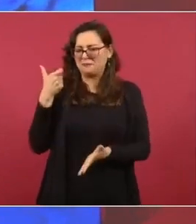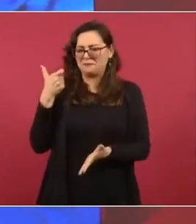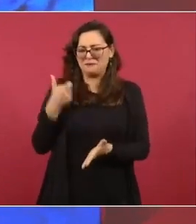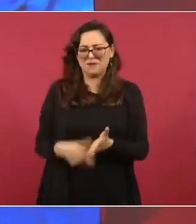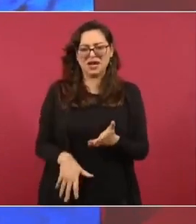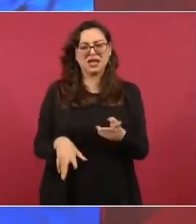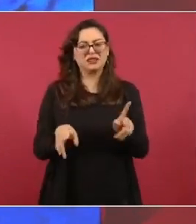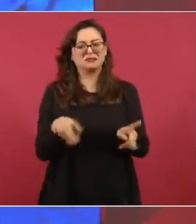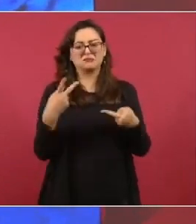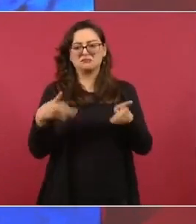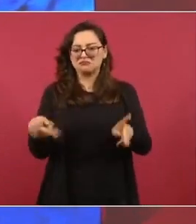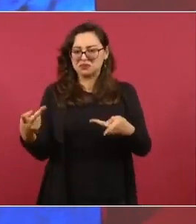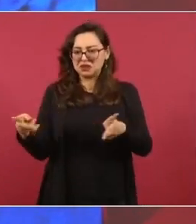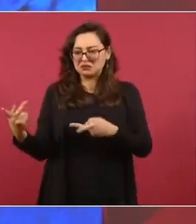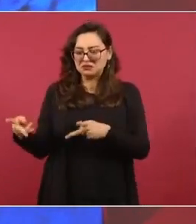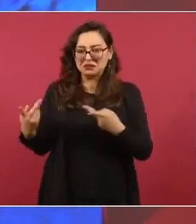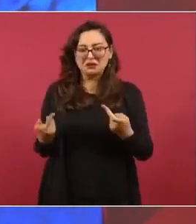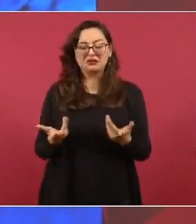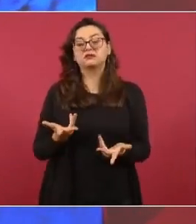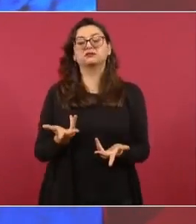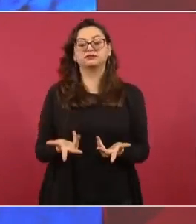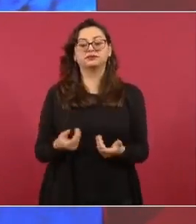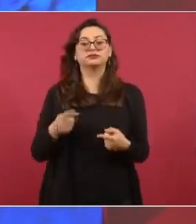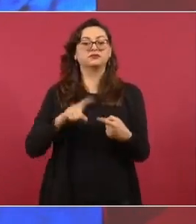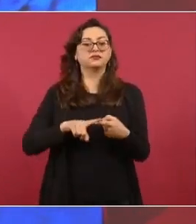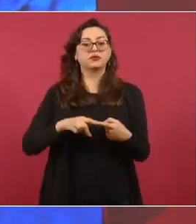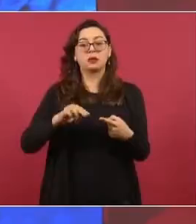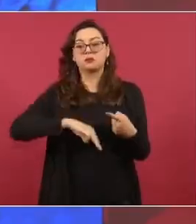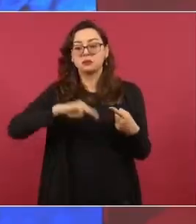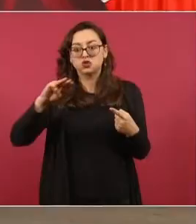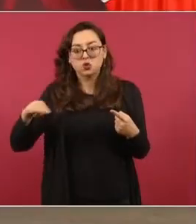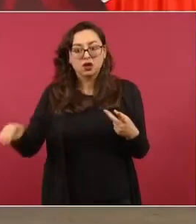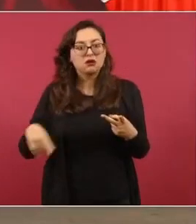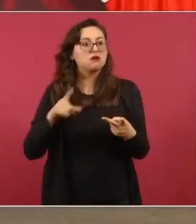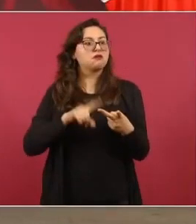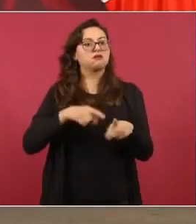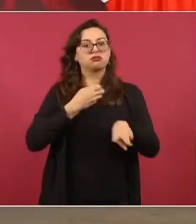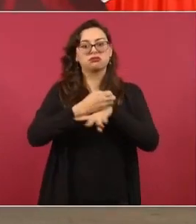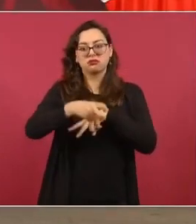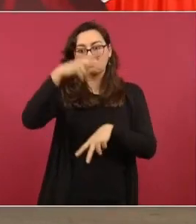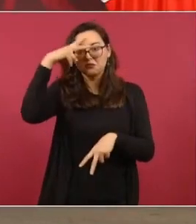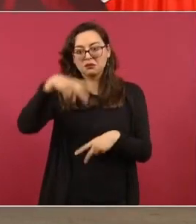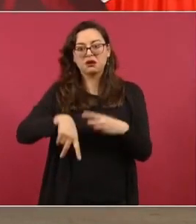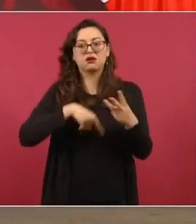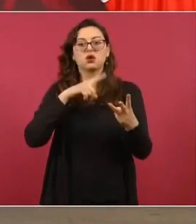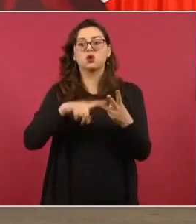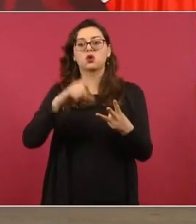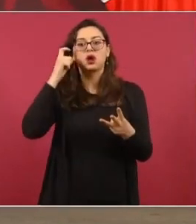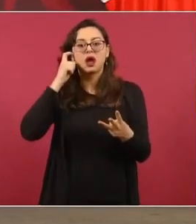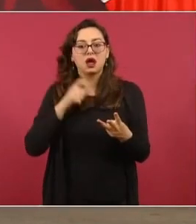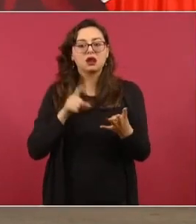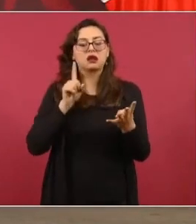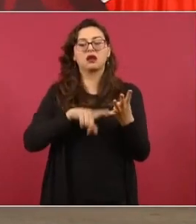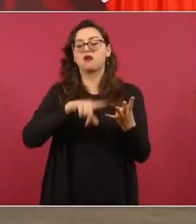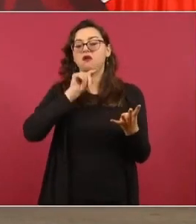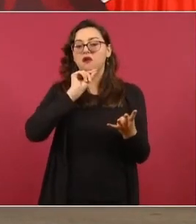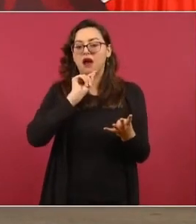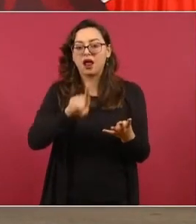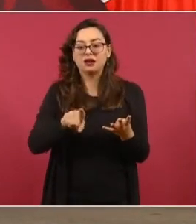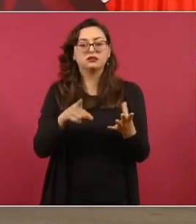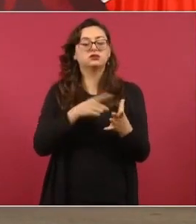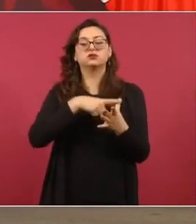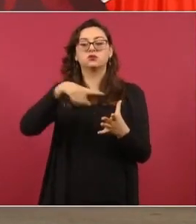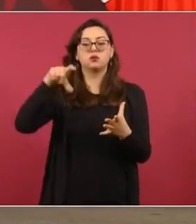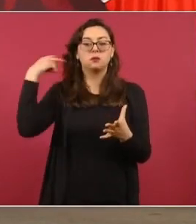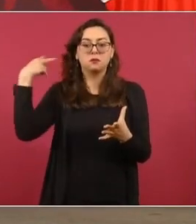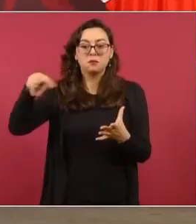de Michoacán, del Estado de México, de Guerrero, de Jalisco, de Veracruz, de